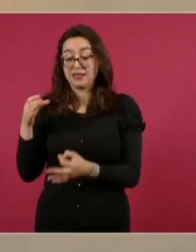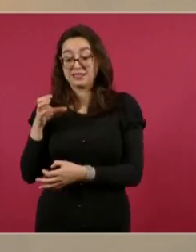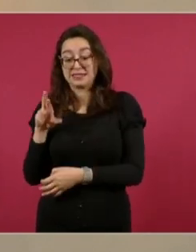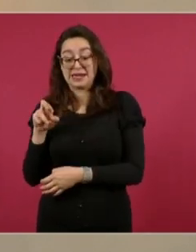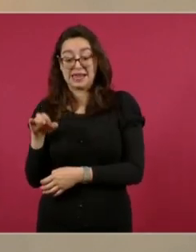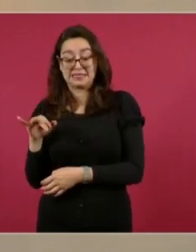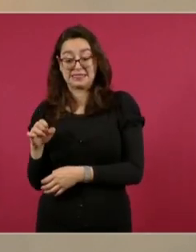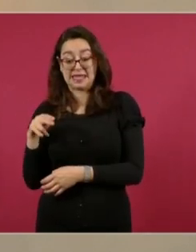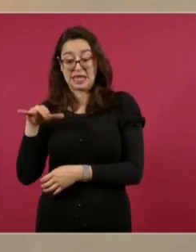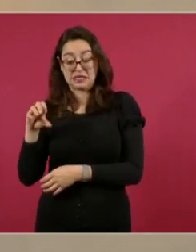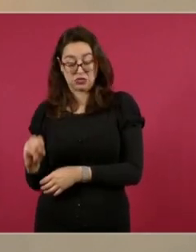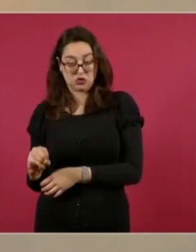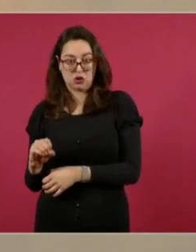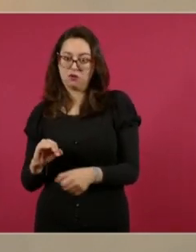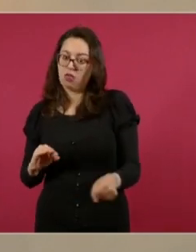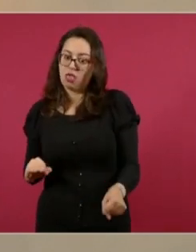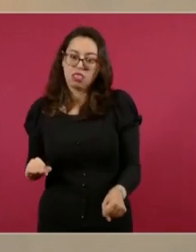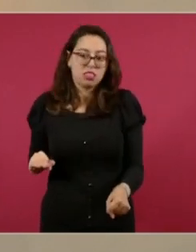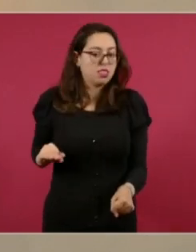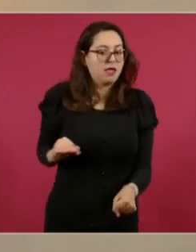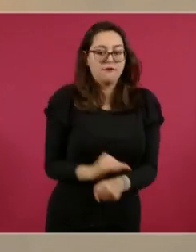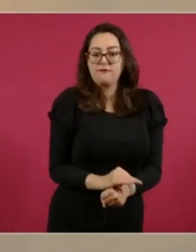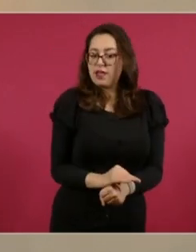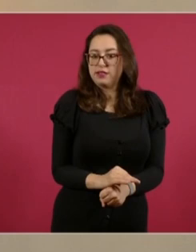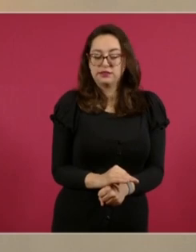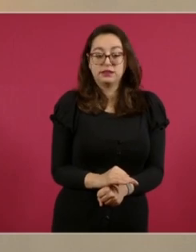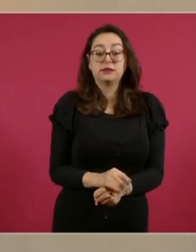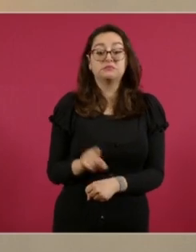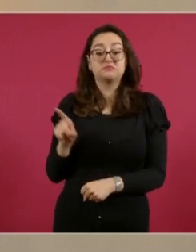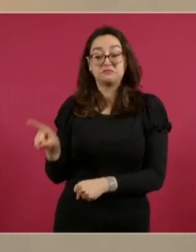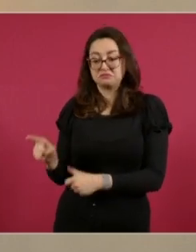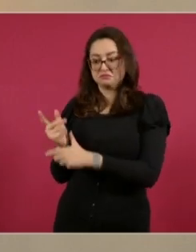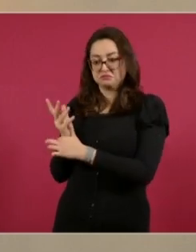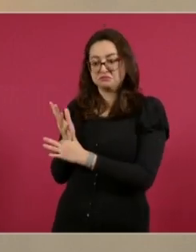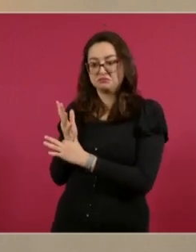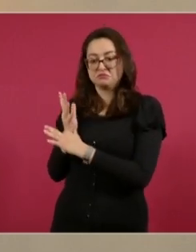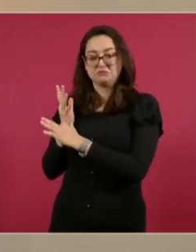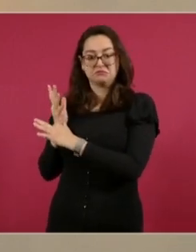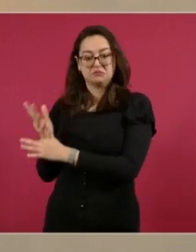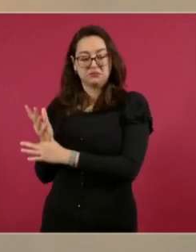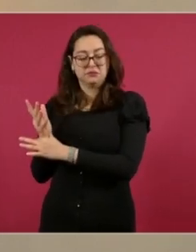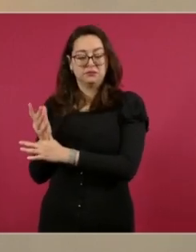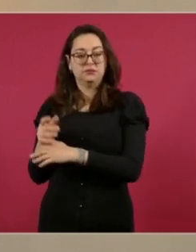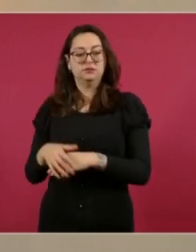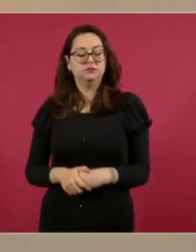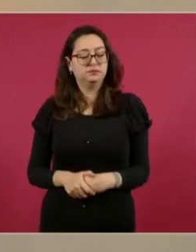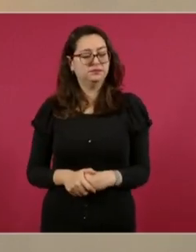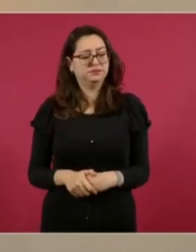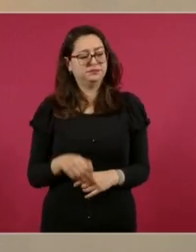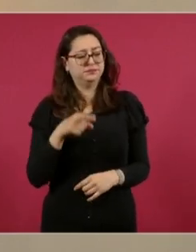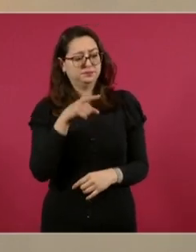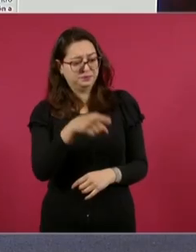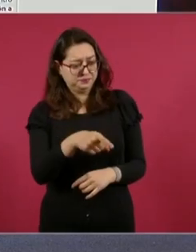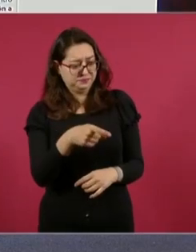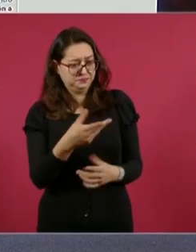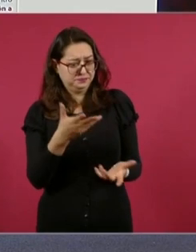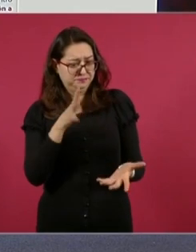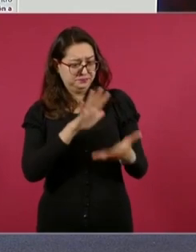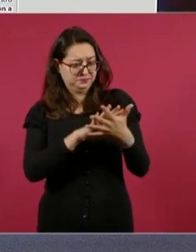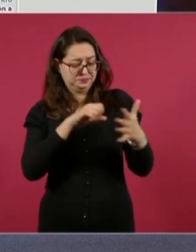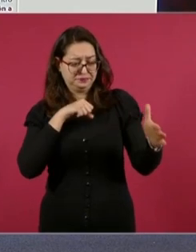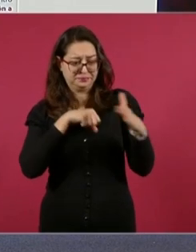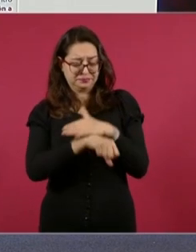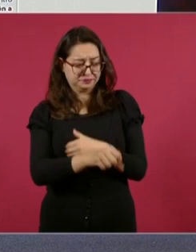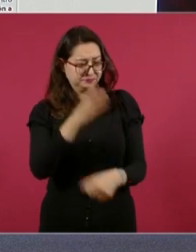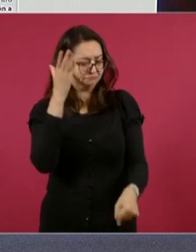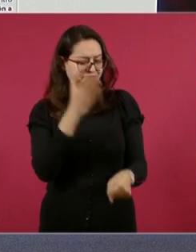de diciembre del año pasado decretó sobreseimiento de la causa penal en favor de Rogelio N.